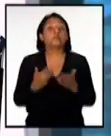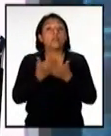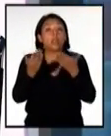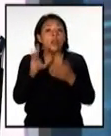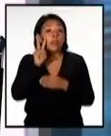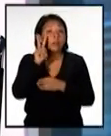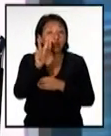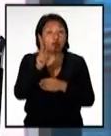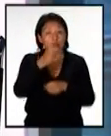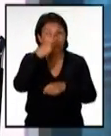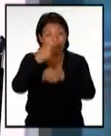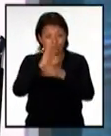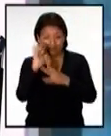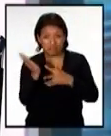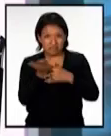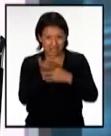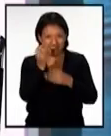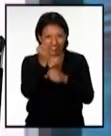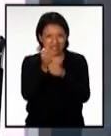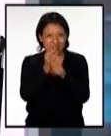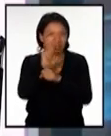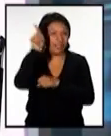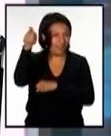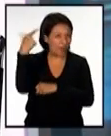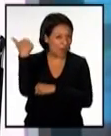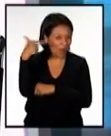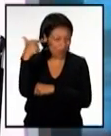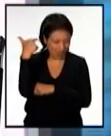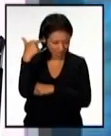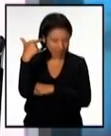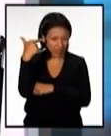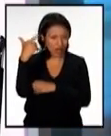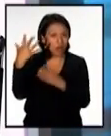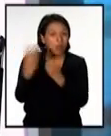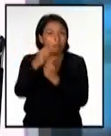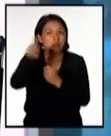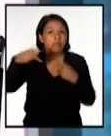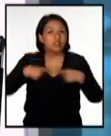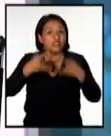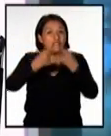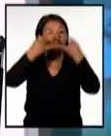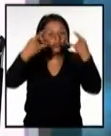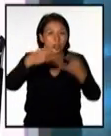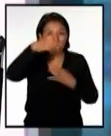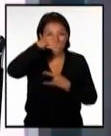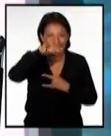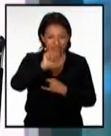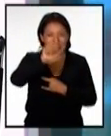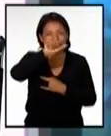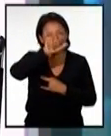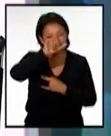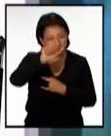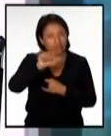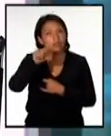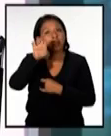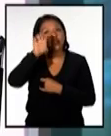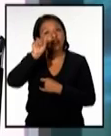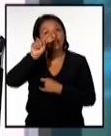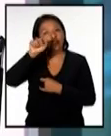este reportaje, de esta investigación que realizamos allá en Guadalajara con los testimonios de Marisabel Ortega y de Stephanie